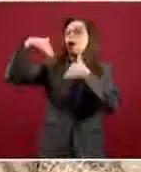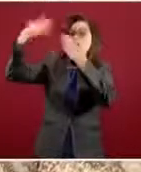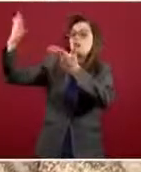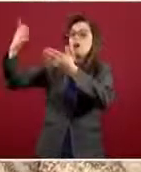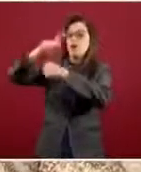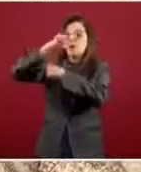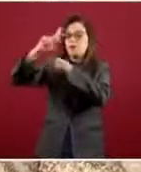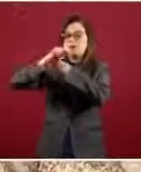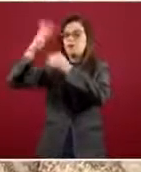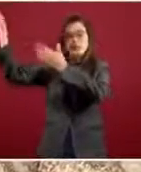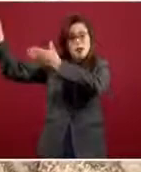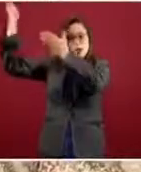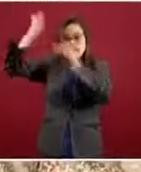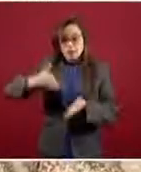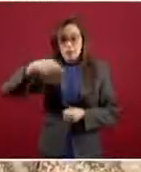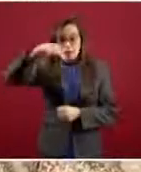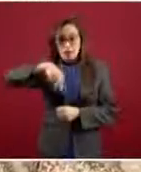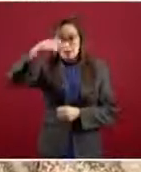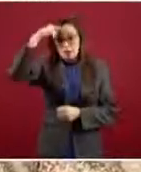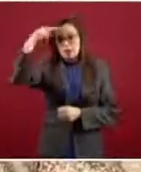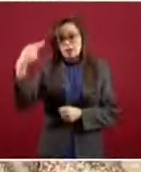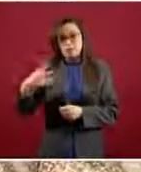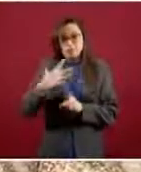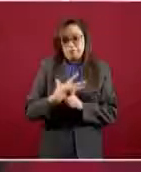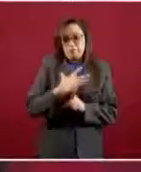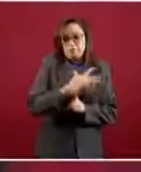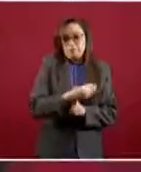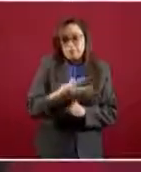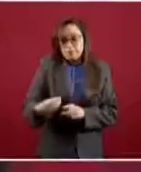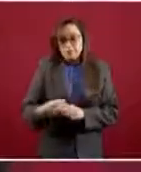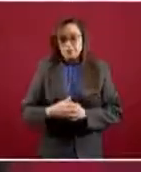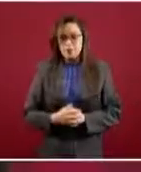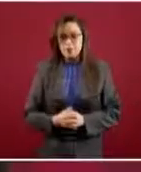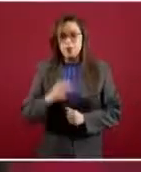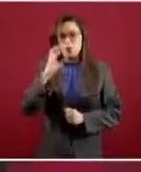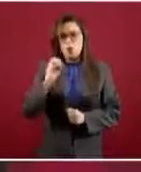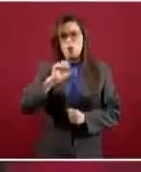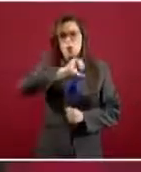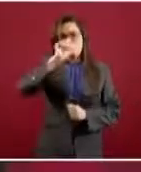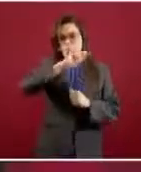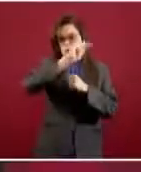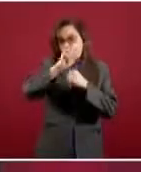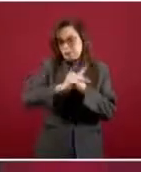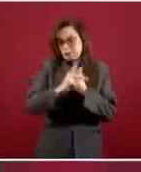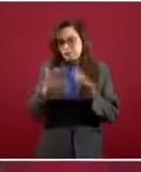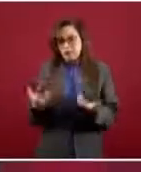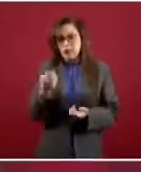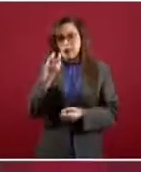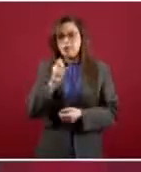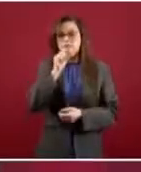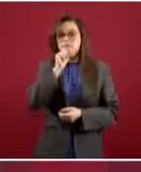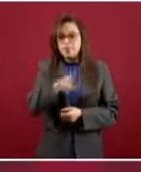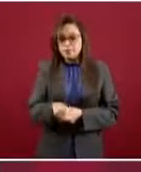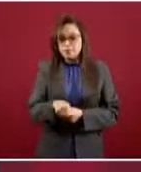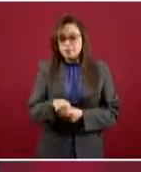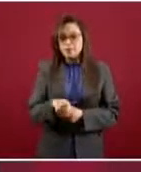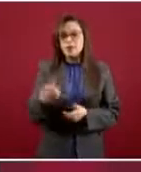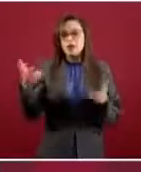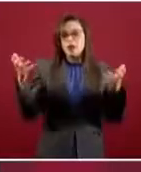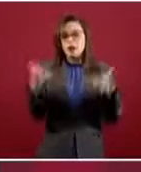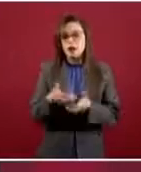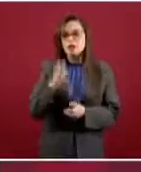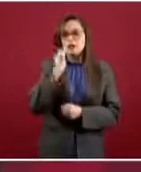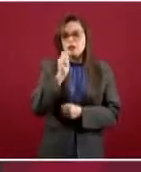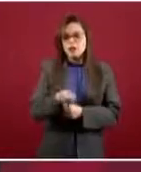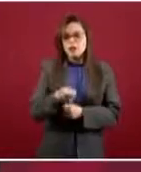poquitos casos en México y en cualquier otro país en esa etapa, y ahí se hace un ejercicio de contención,